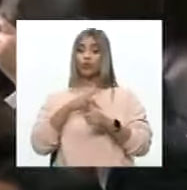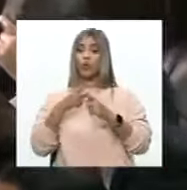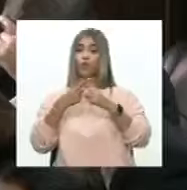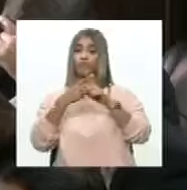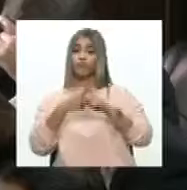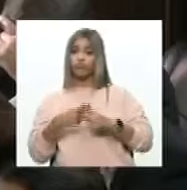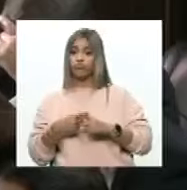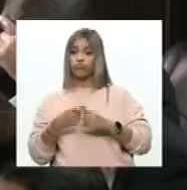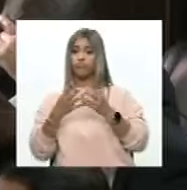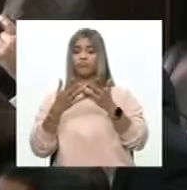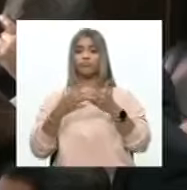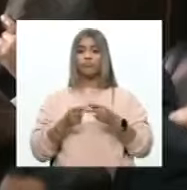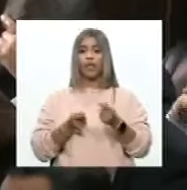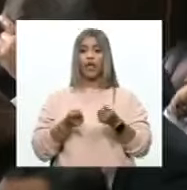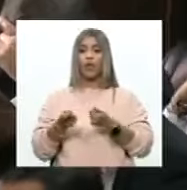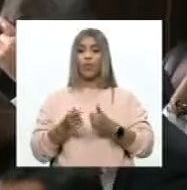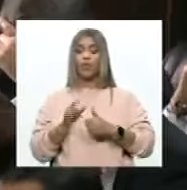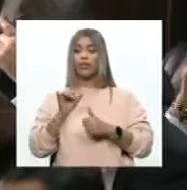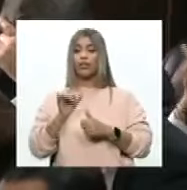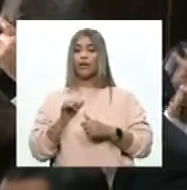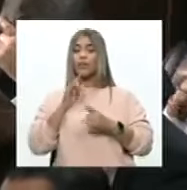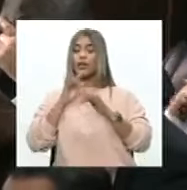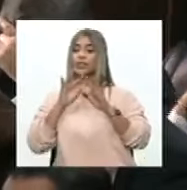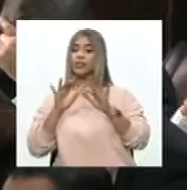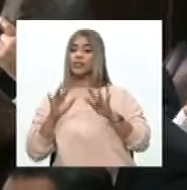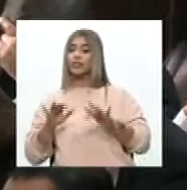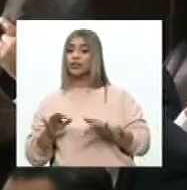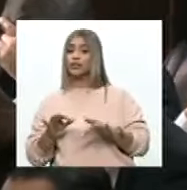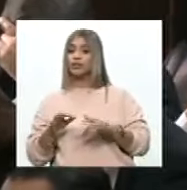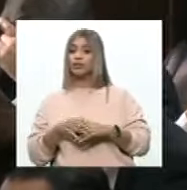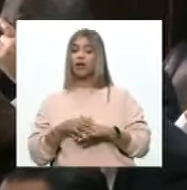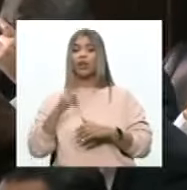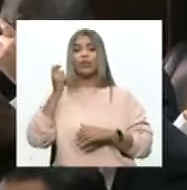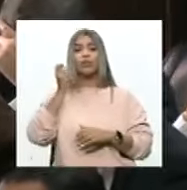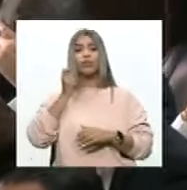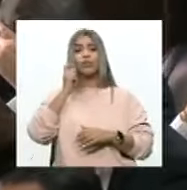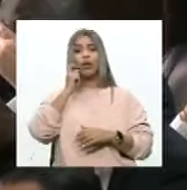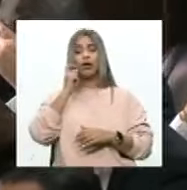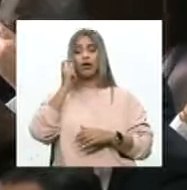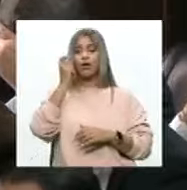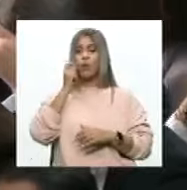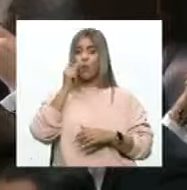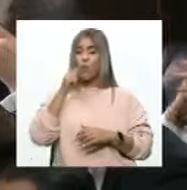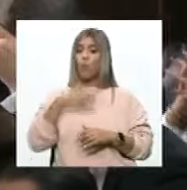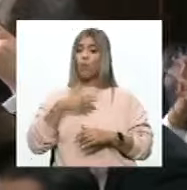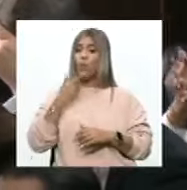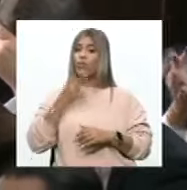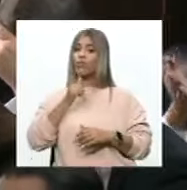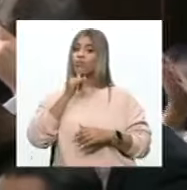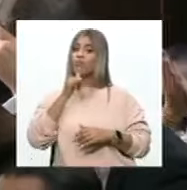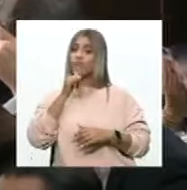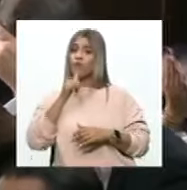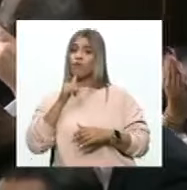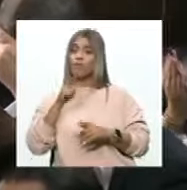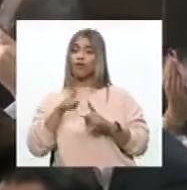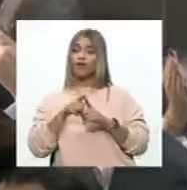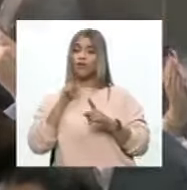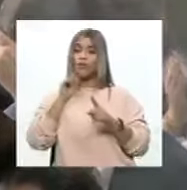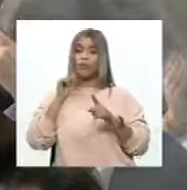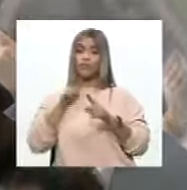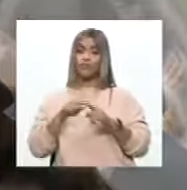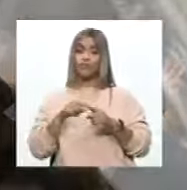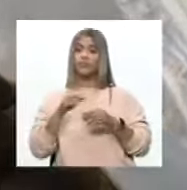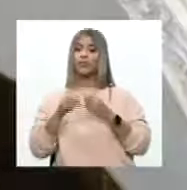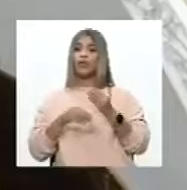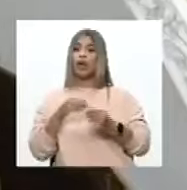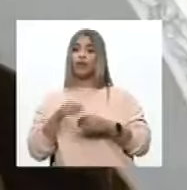Economía o por la vía de la Secretaría, los diputados, las diputadas, podamos ser informados del destino que se